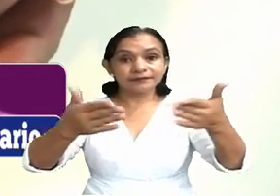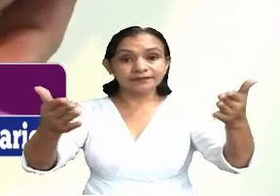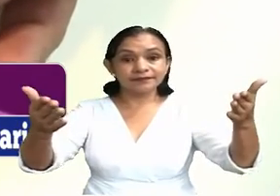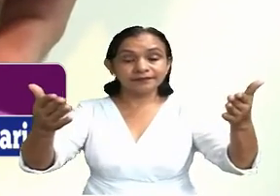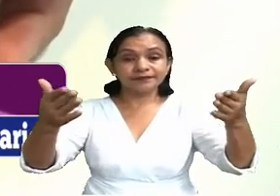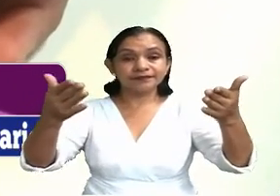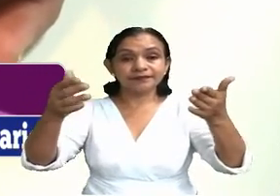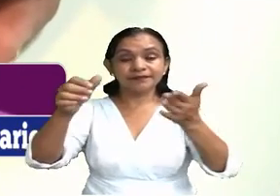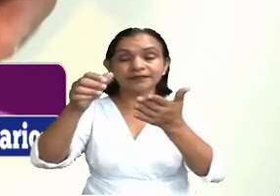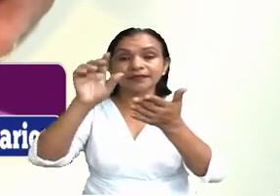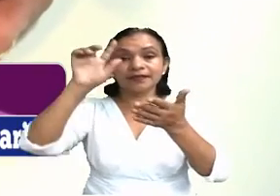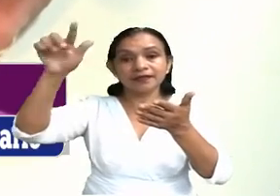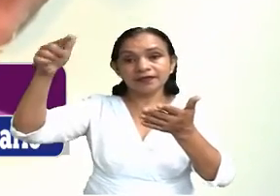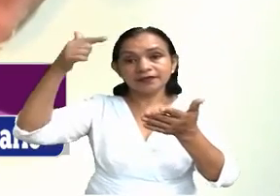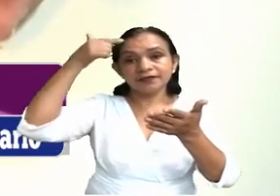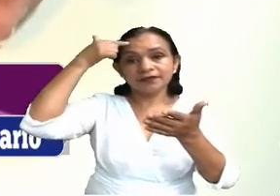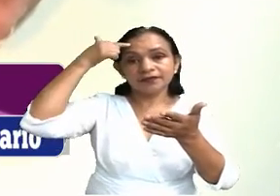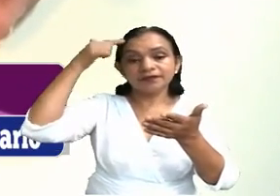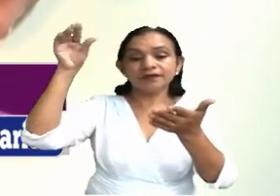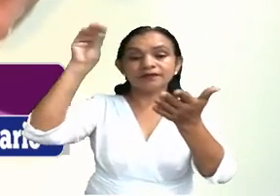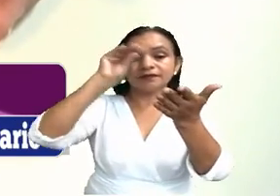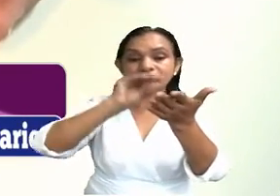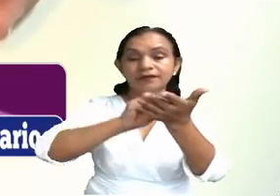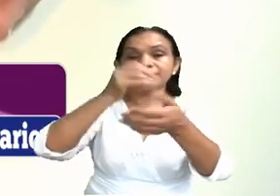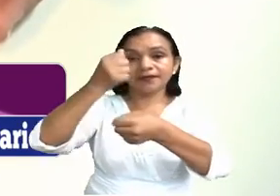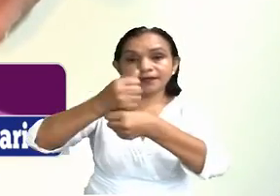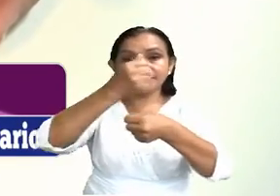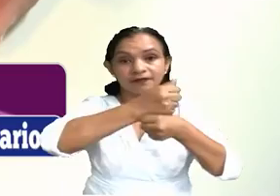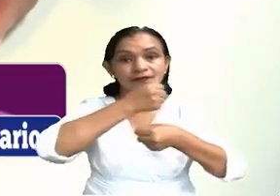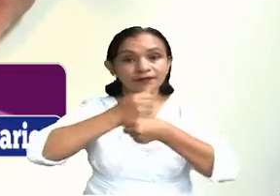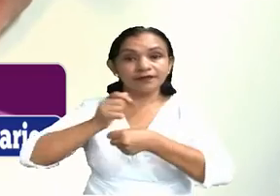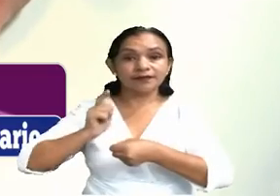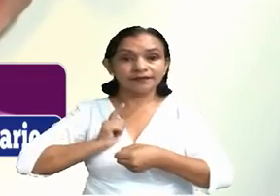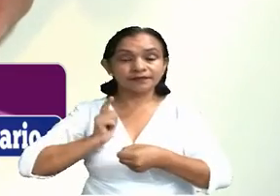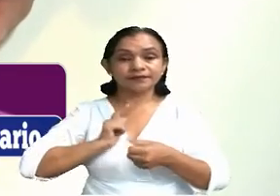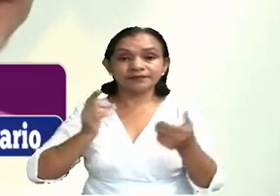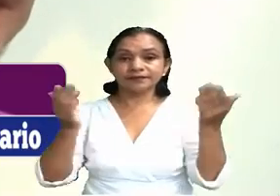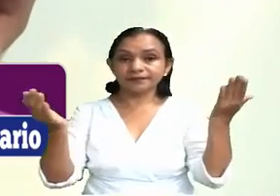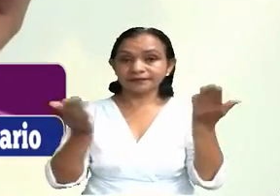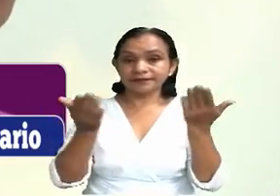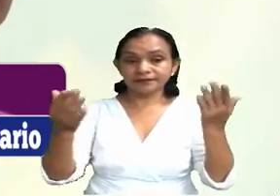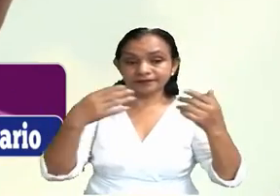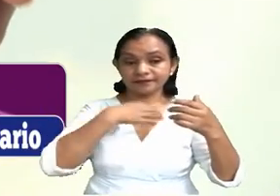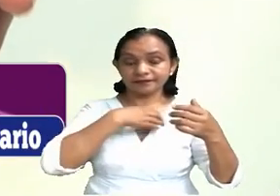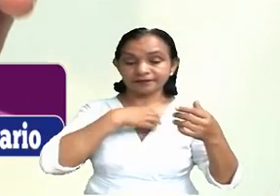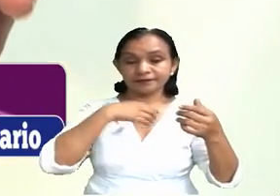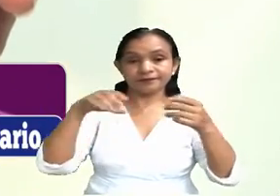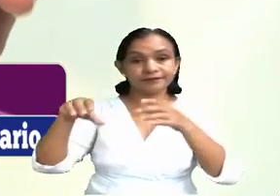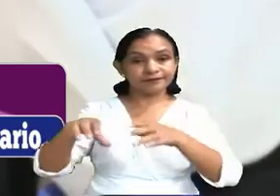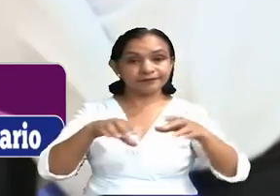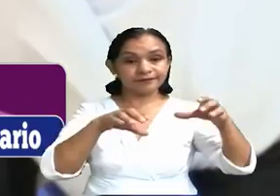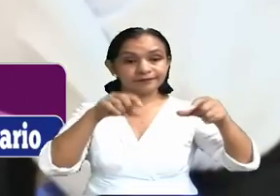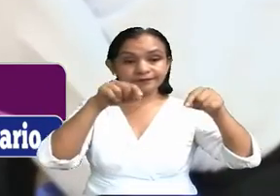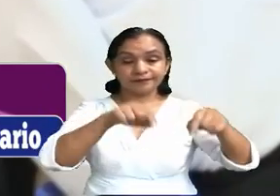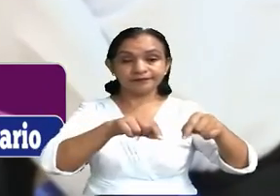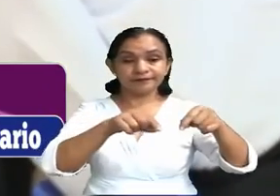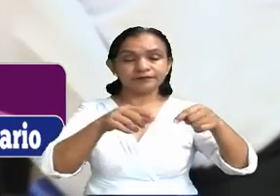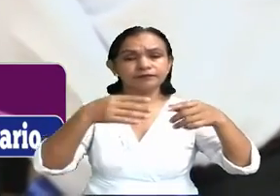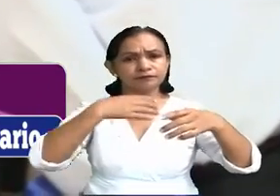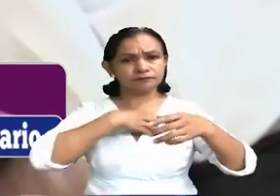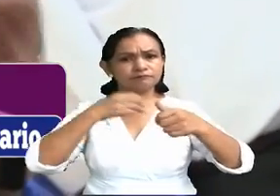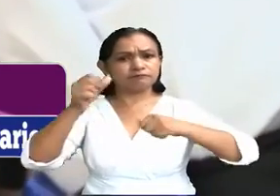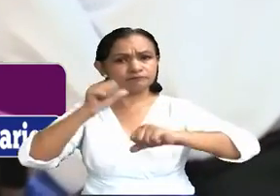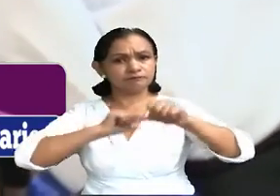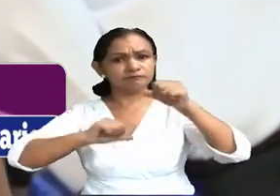en la agenda gubernamental de trabajo, como destinatario de las acciones, pero también como